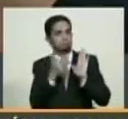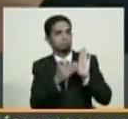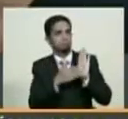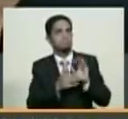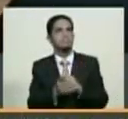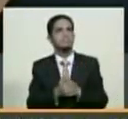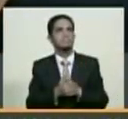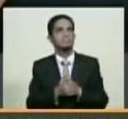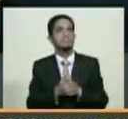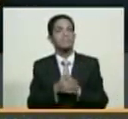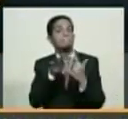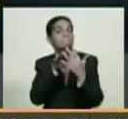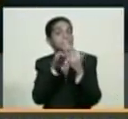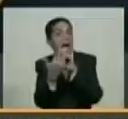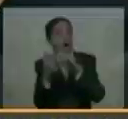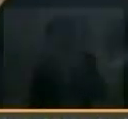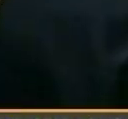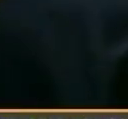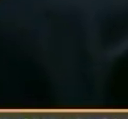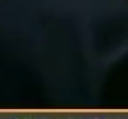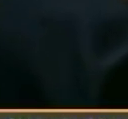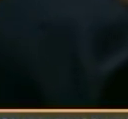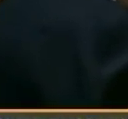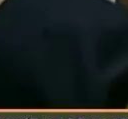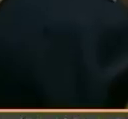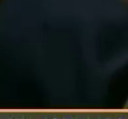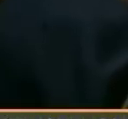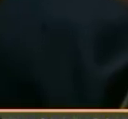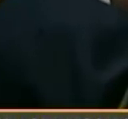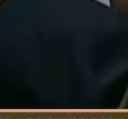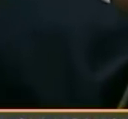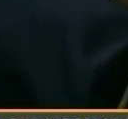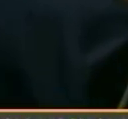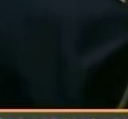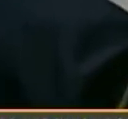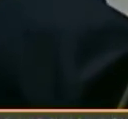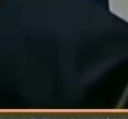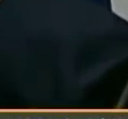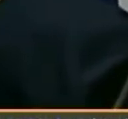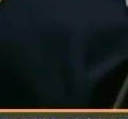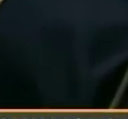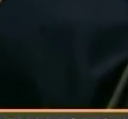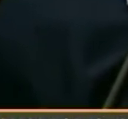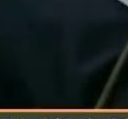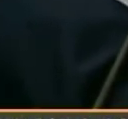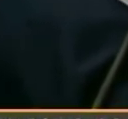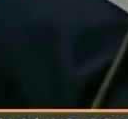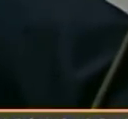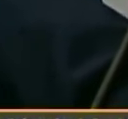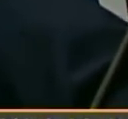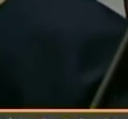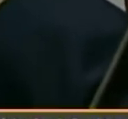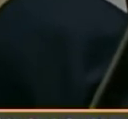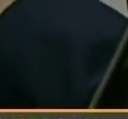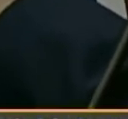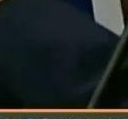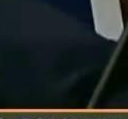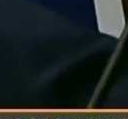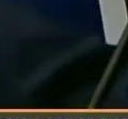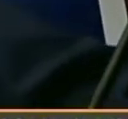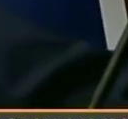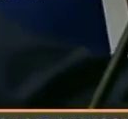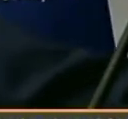Barrio Adentro realiza cada año 66 millones de consultas, todos los años.